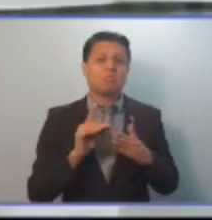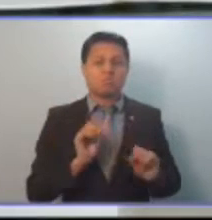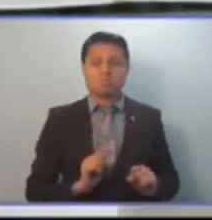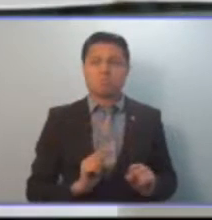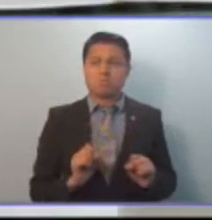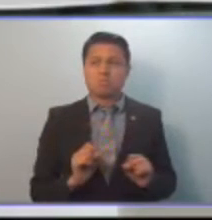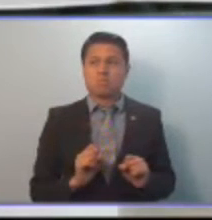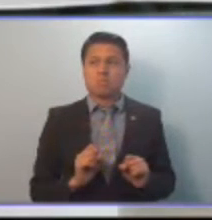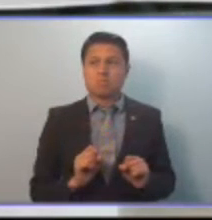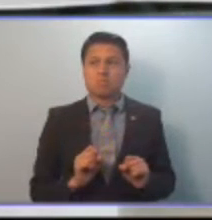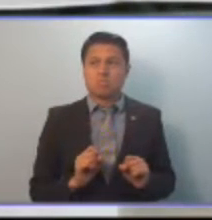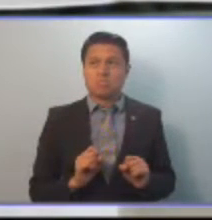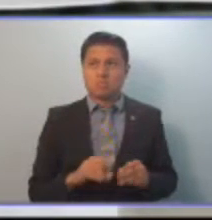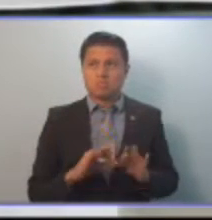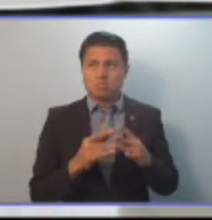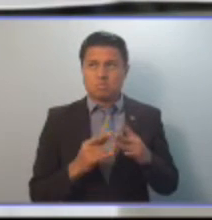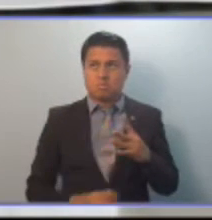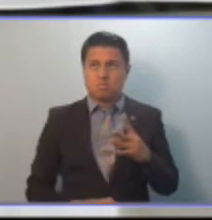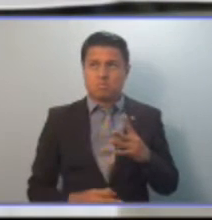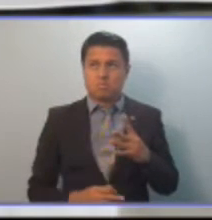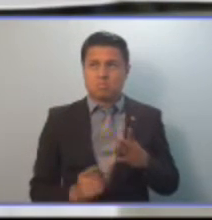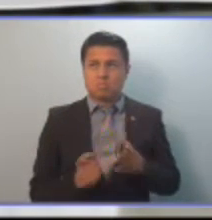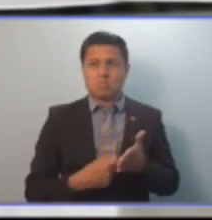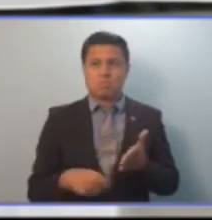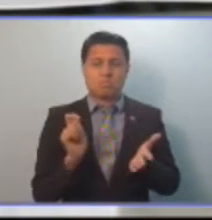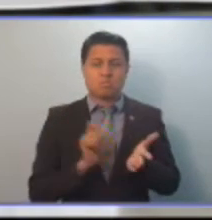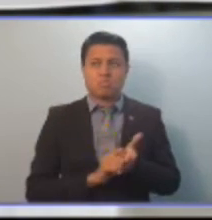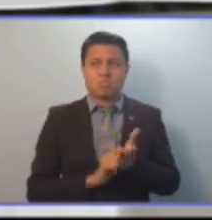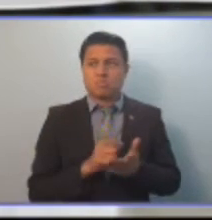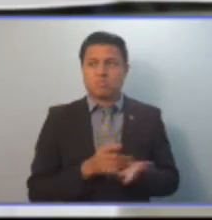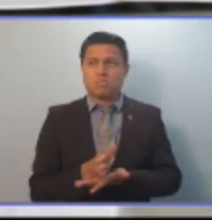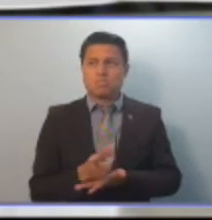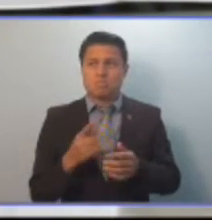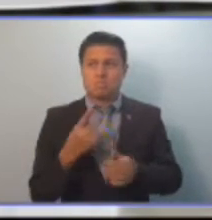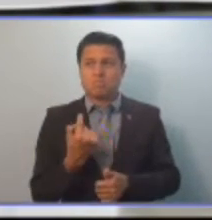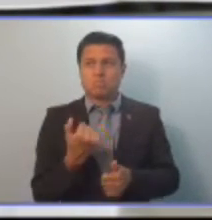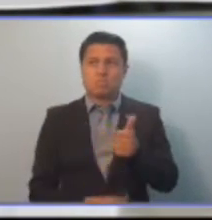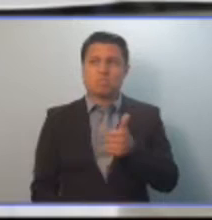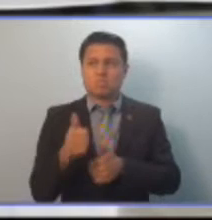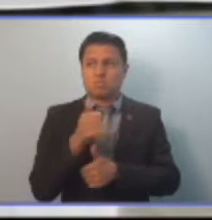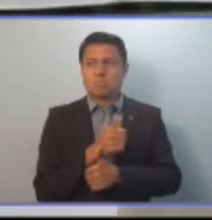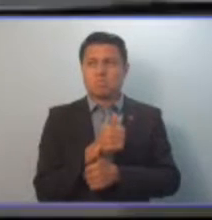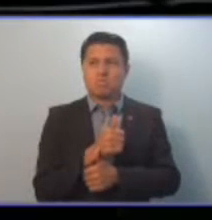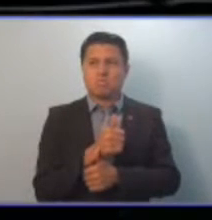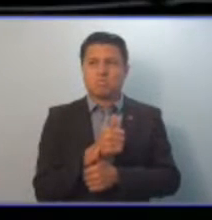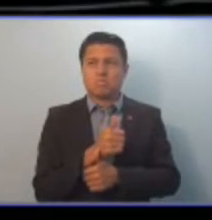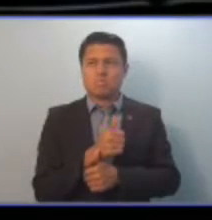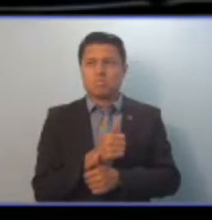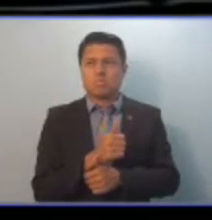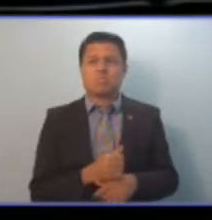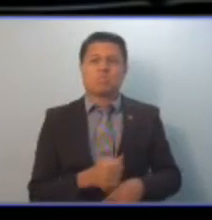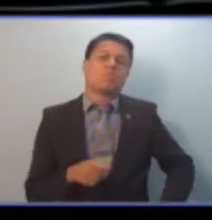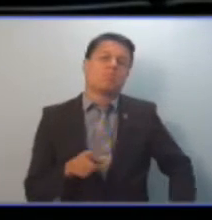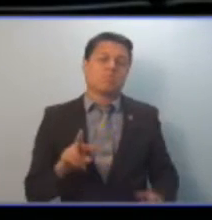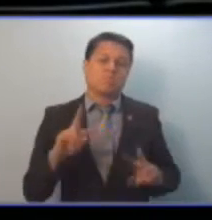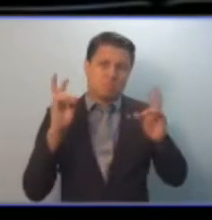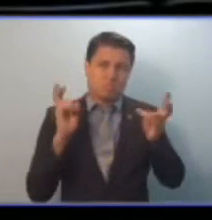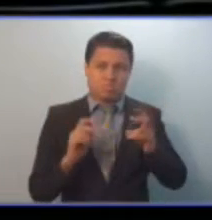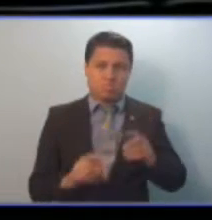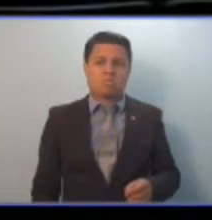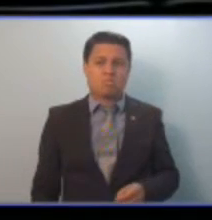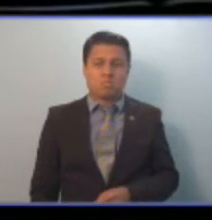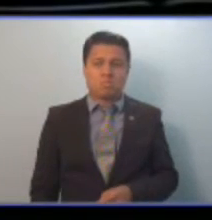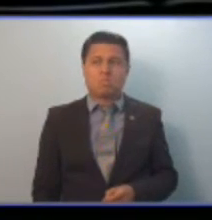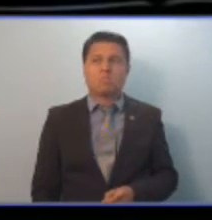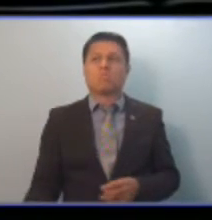inscribir legalmente si no inscribe al suplente. Y esa parte